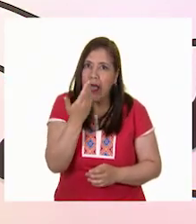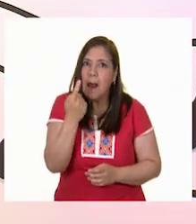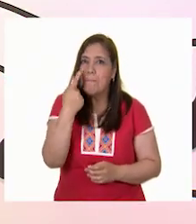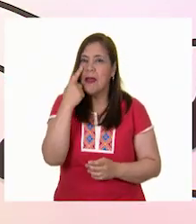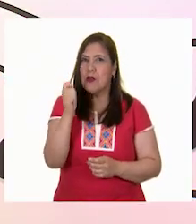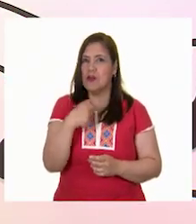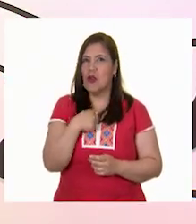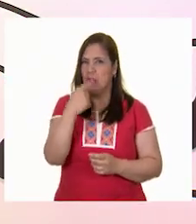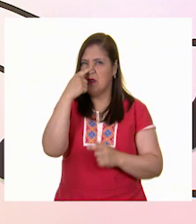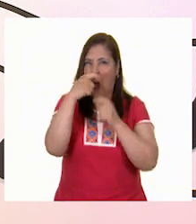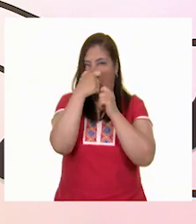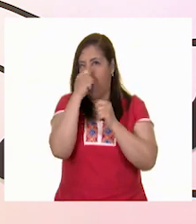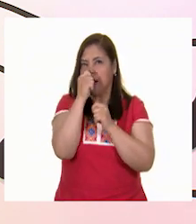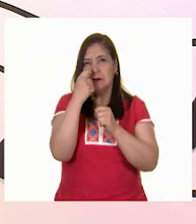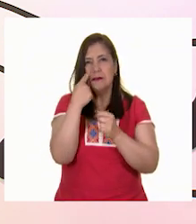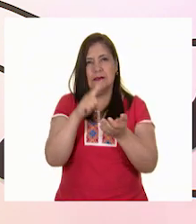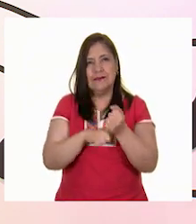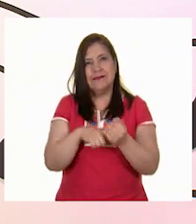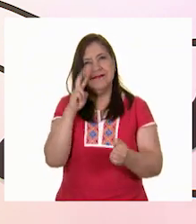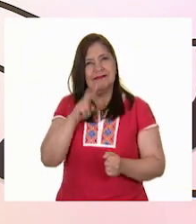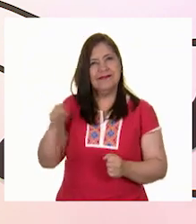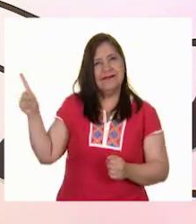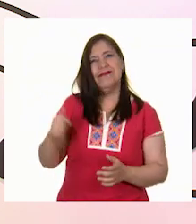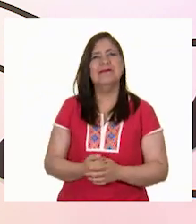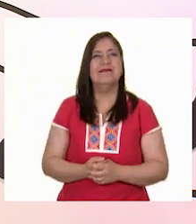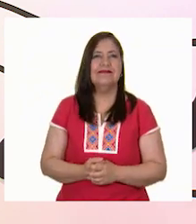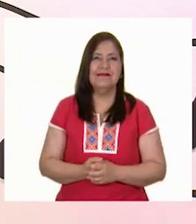la nariz? ¡Vean!